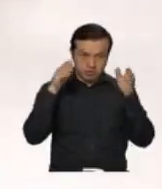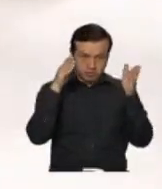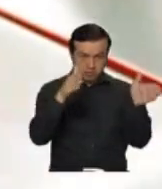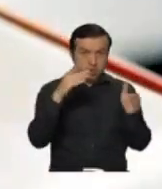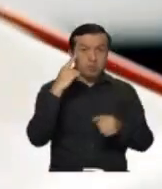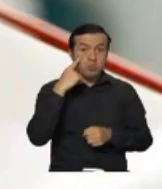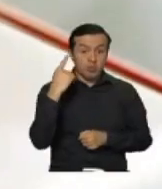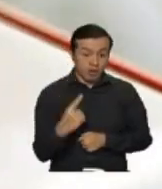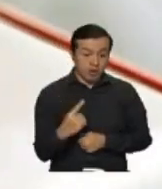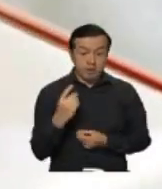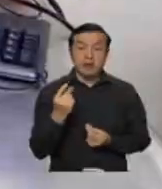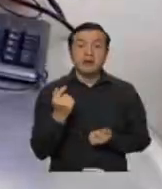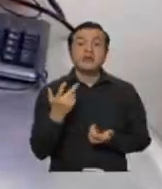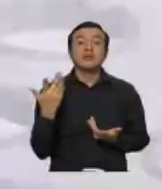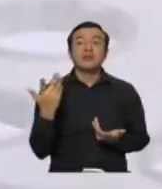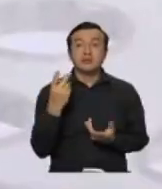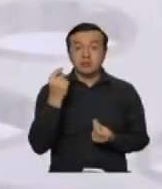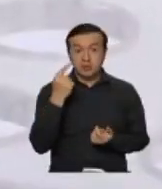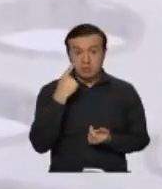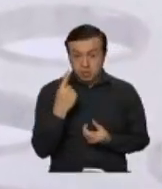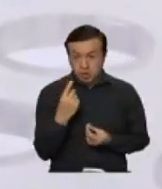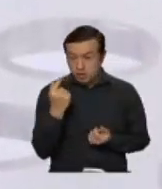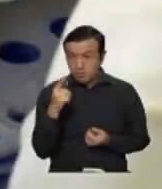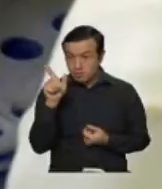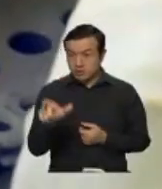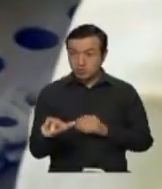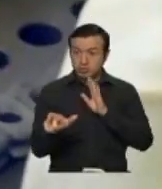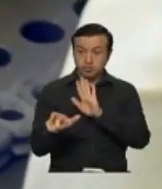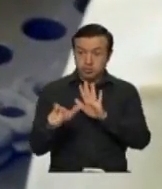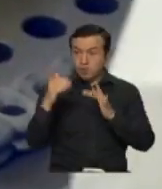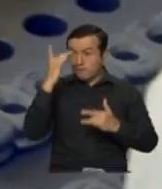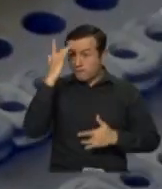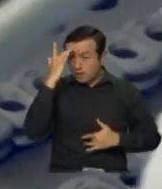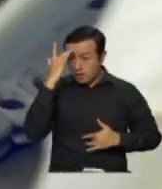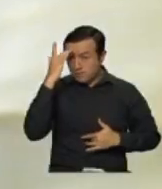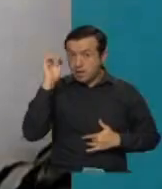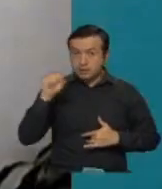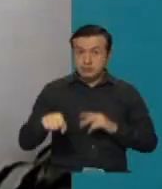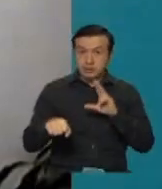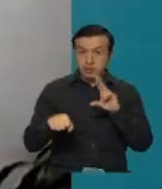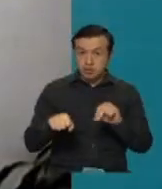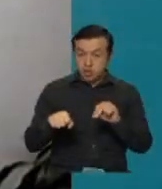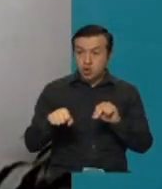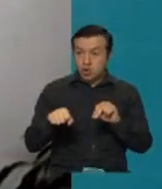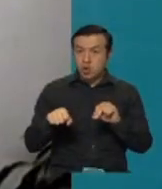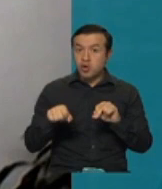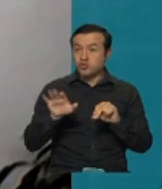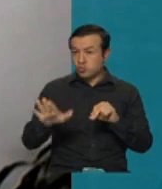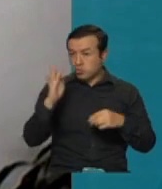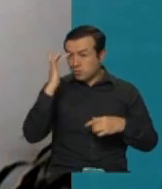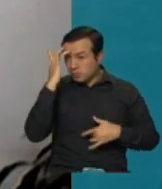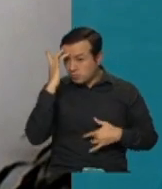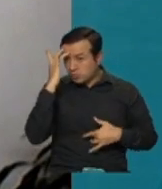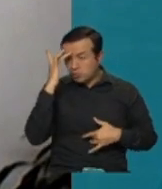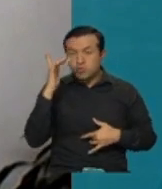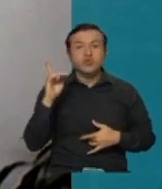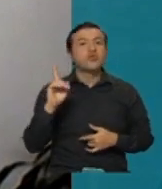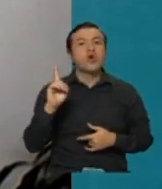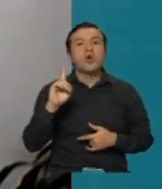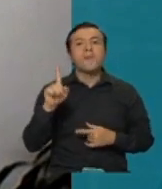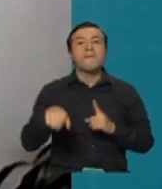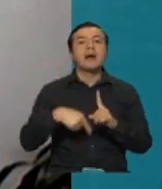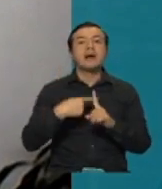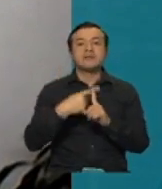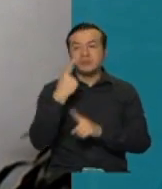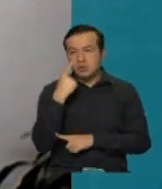pruebas rápidas no son para identificar si una persona tiene o no coronavirus, si está o no está enferma. Son